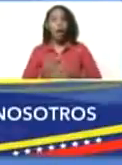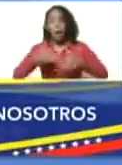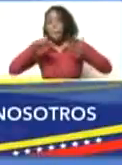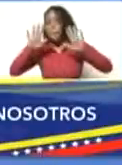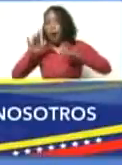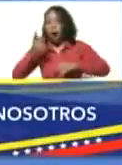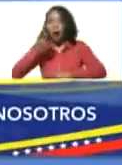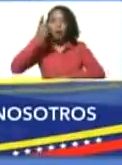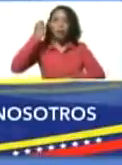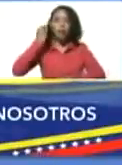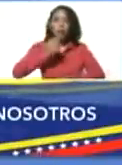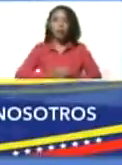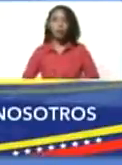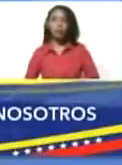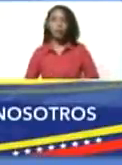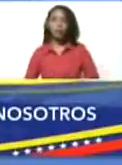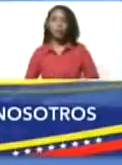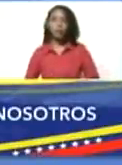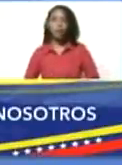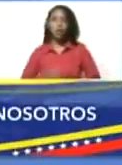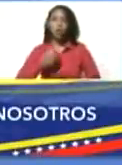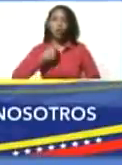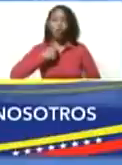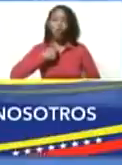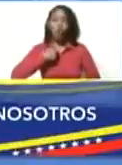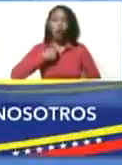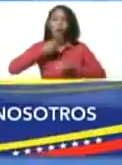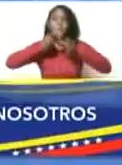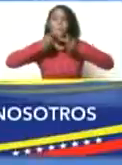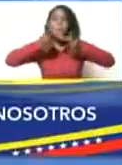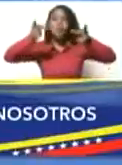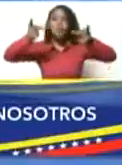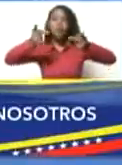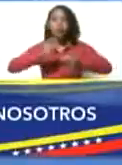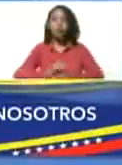ayer yo estaba difundiendo